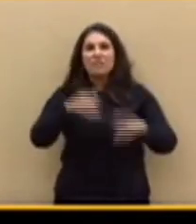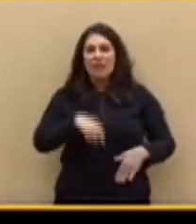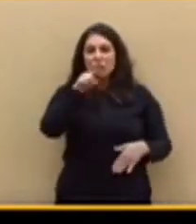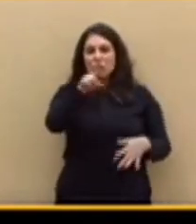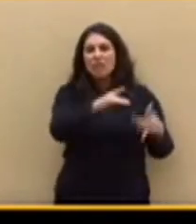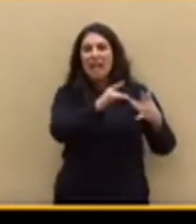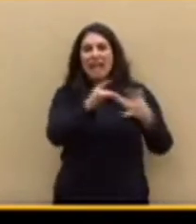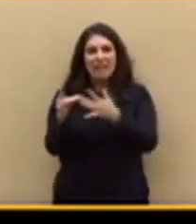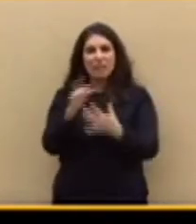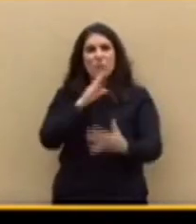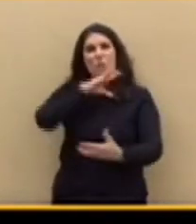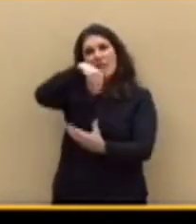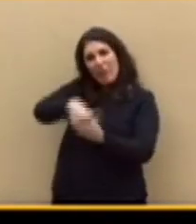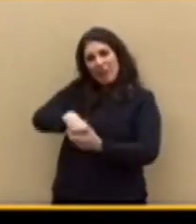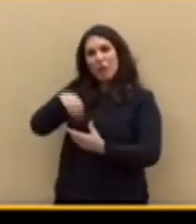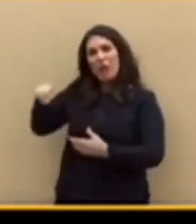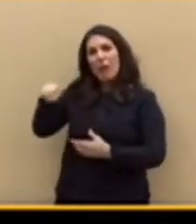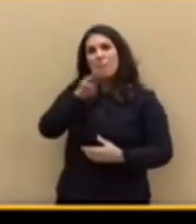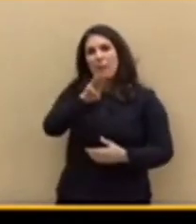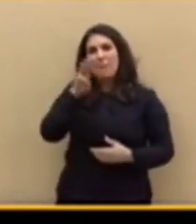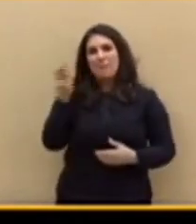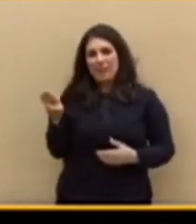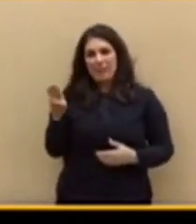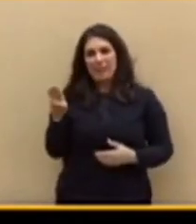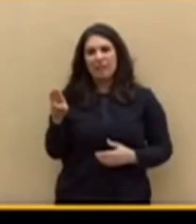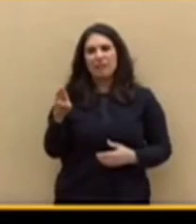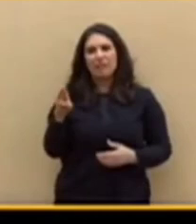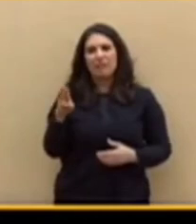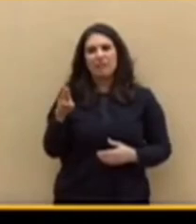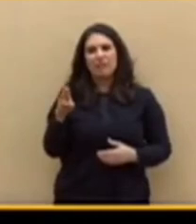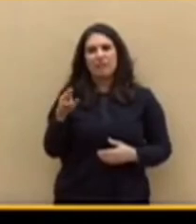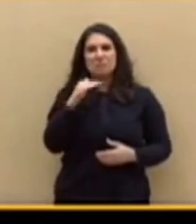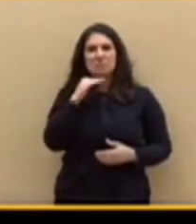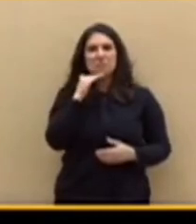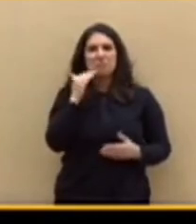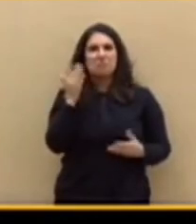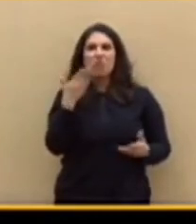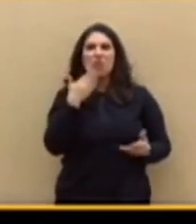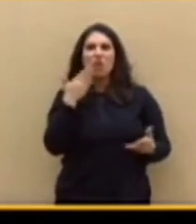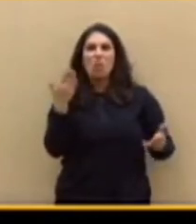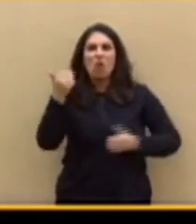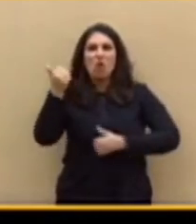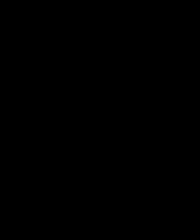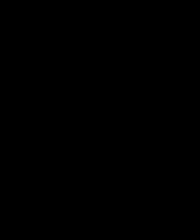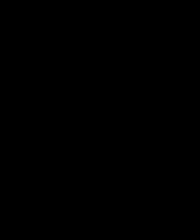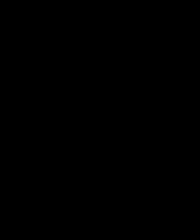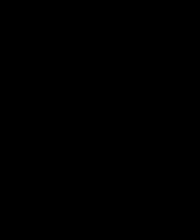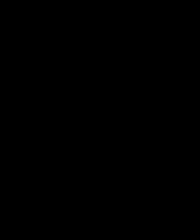básicamente competir con la ultraderecha para hacer ruido, no para gobernar España.